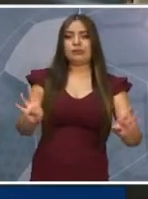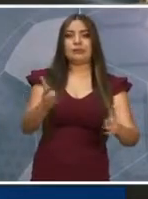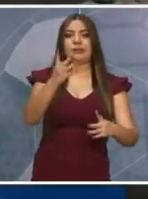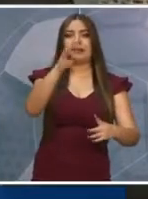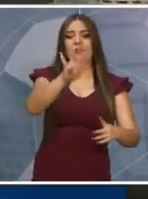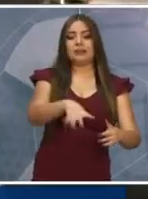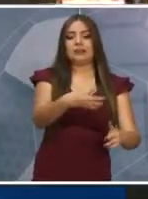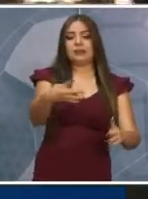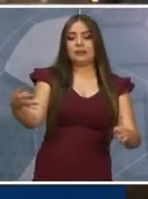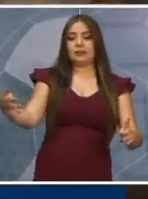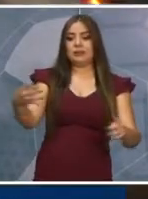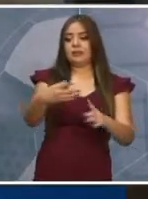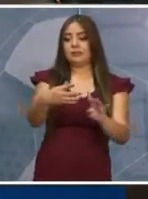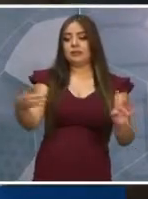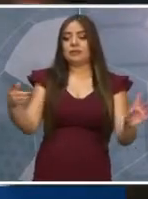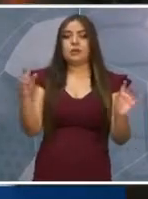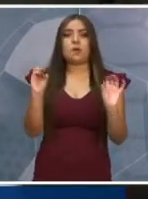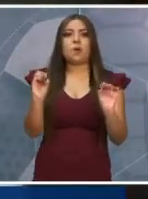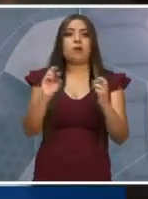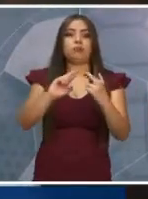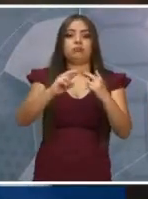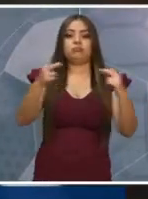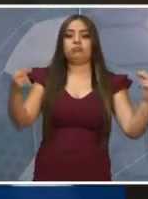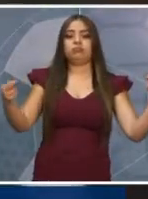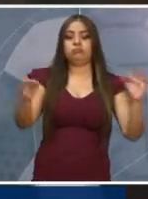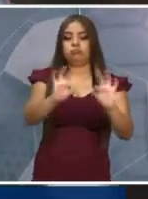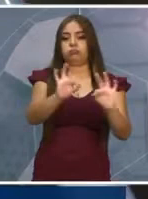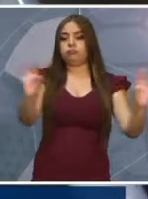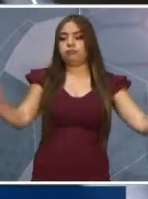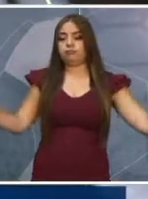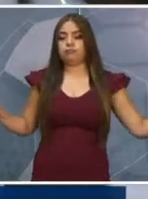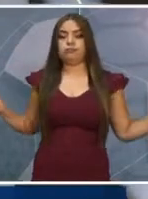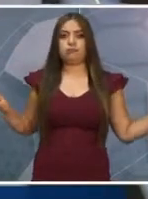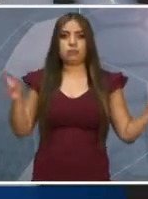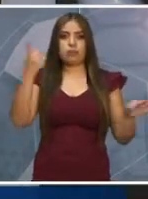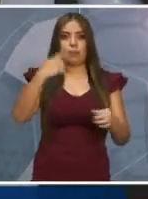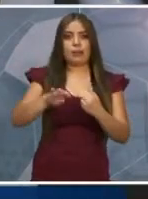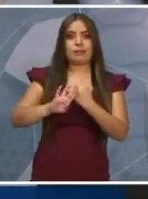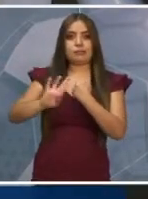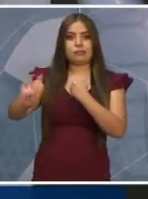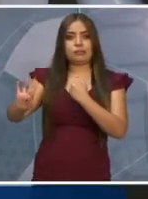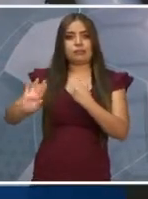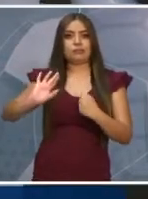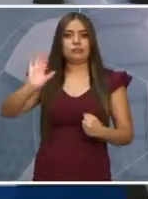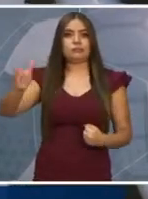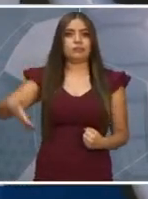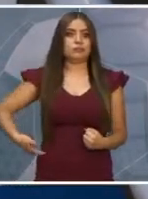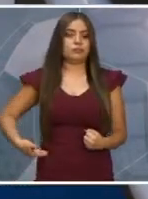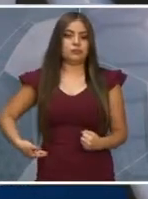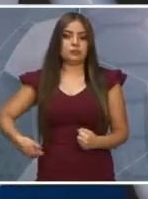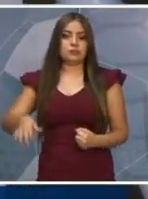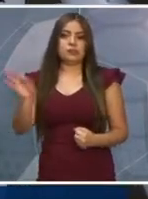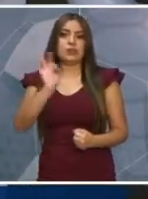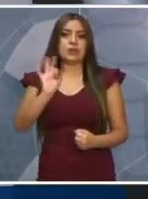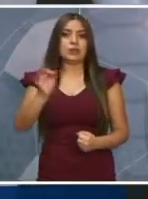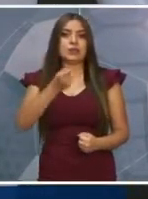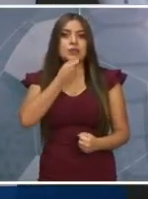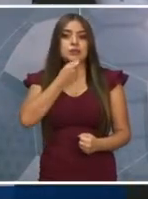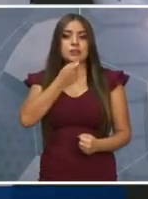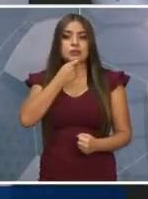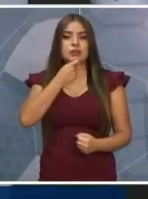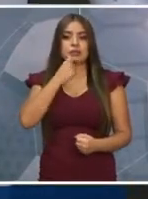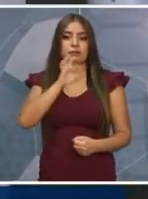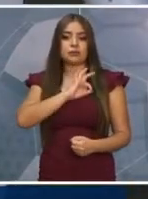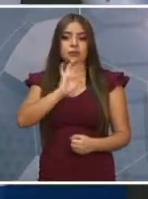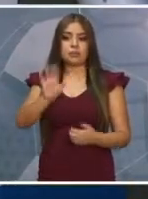cableado de acero para tratar de inhibir en medida de lo posible que un pequeño pueda caer en esta parte.